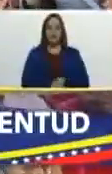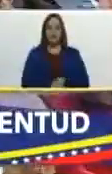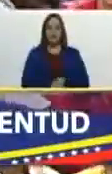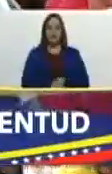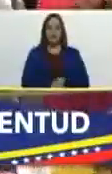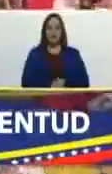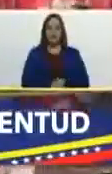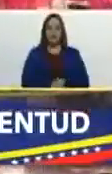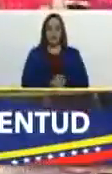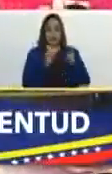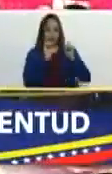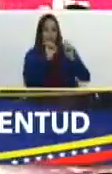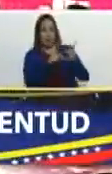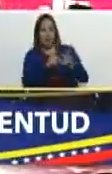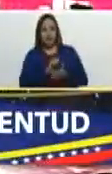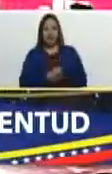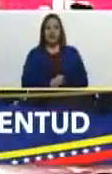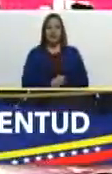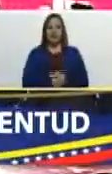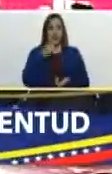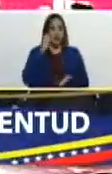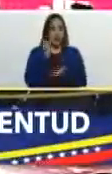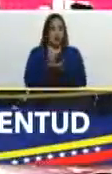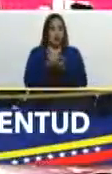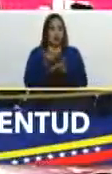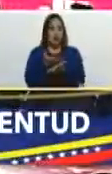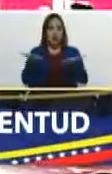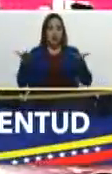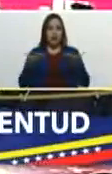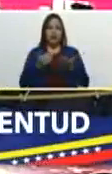Bueno, fíjense ustedes,